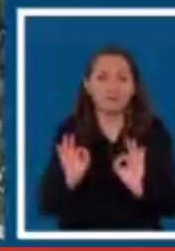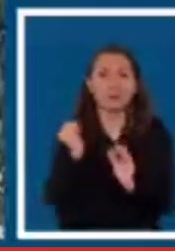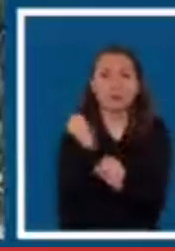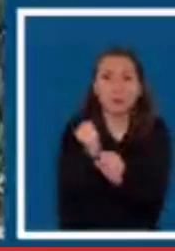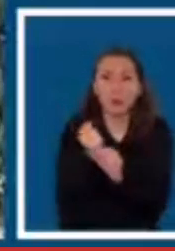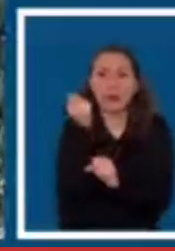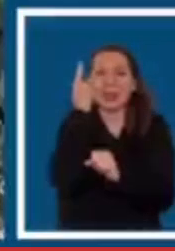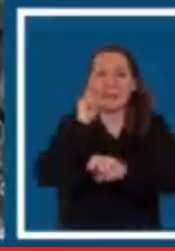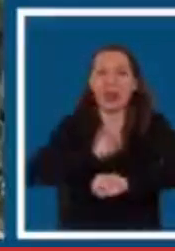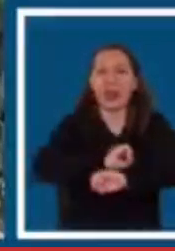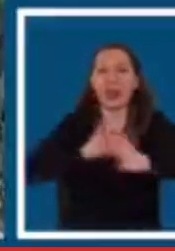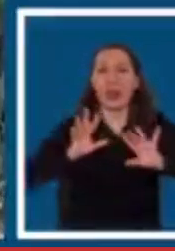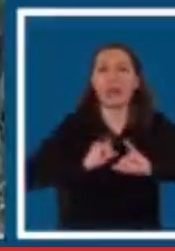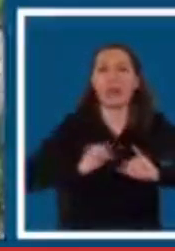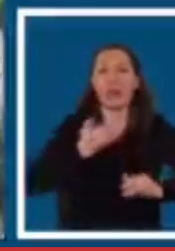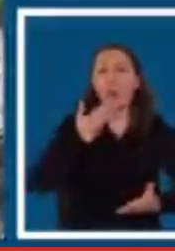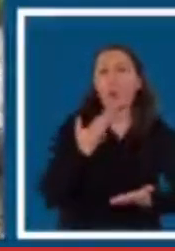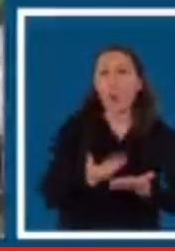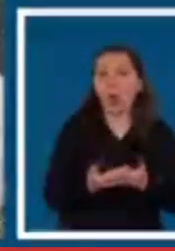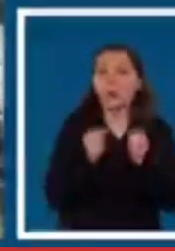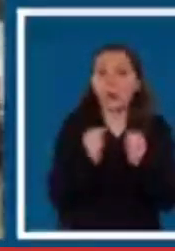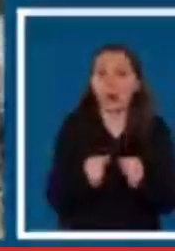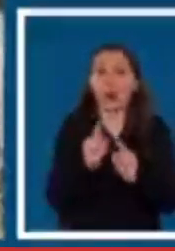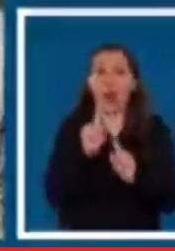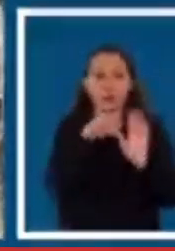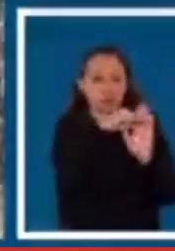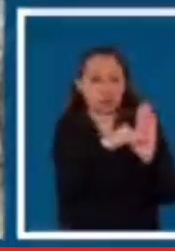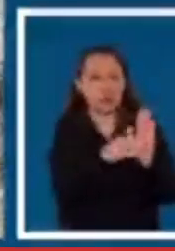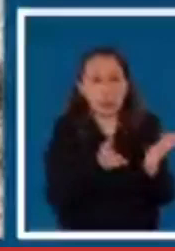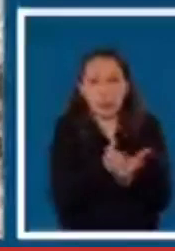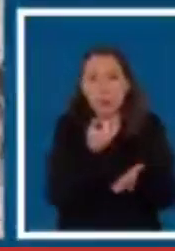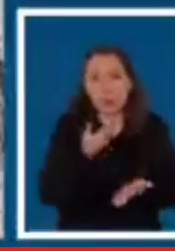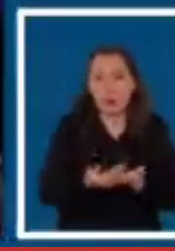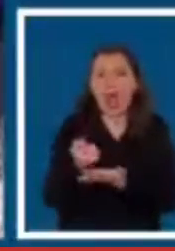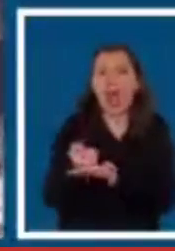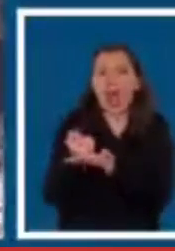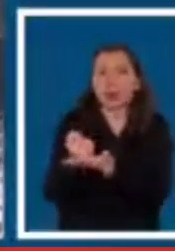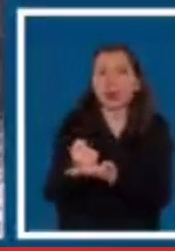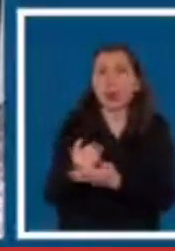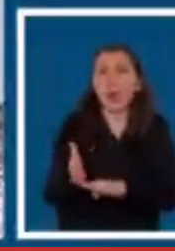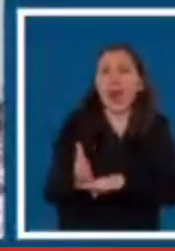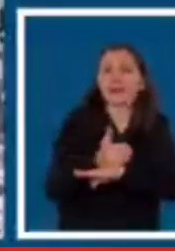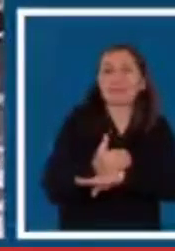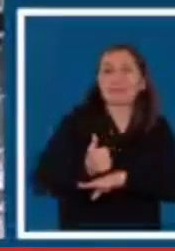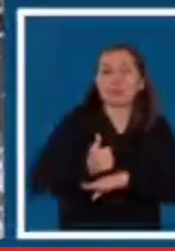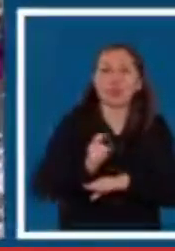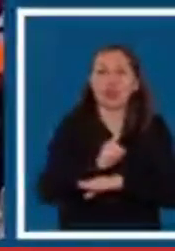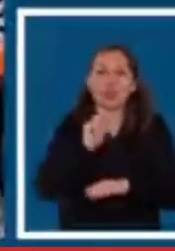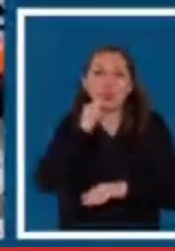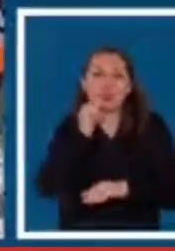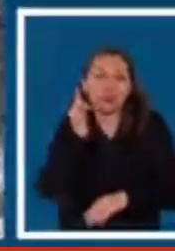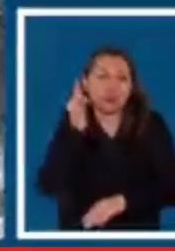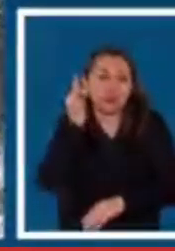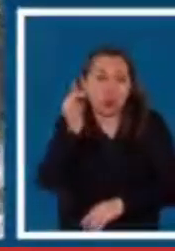para poder dar Claridad desde cuándo se pueden implementar cada una de las medidas en el fondo cuando hablamos de ayudas tempranas no hablamos de medidas que se